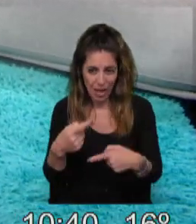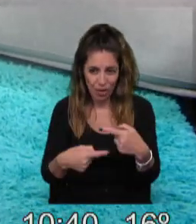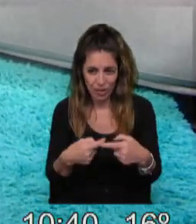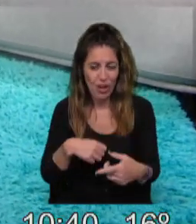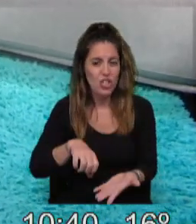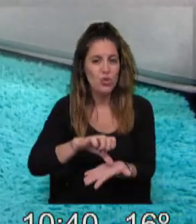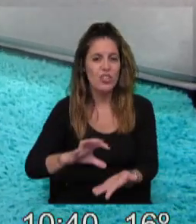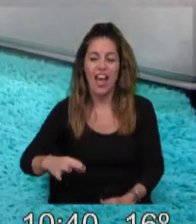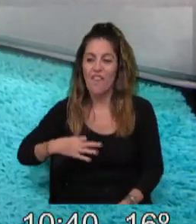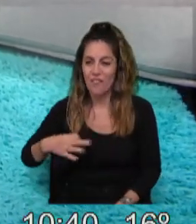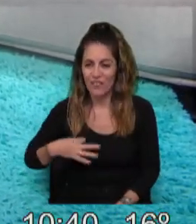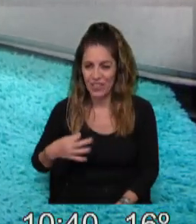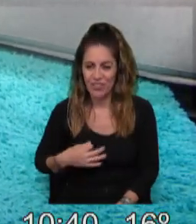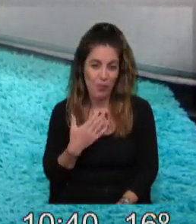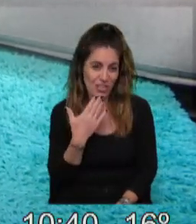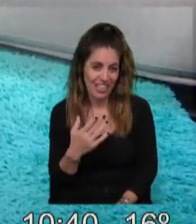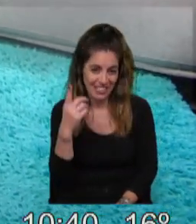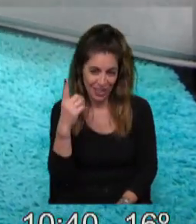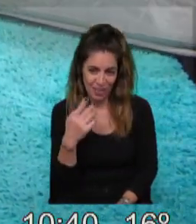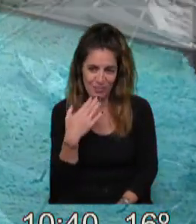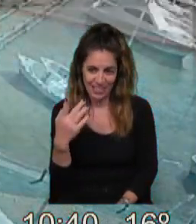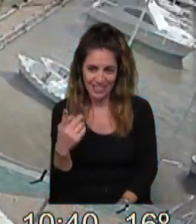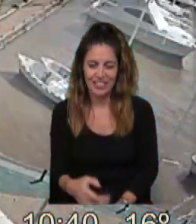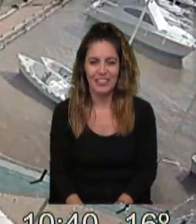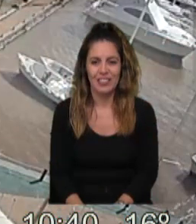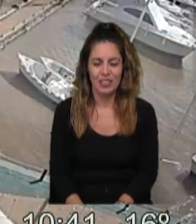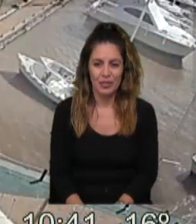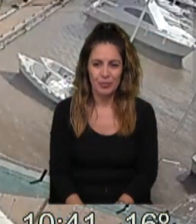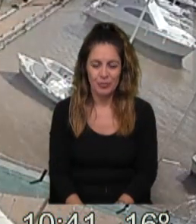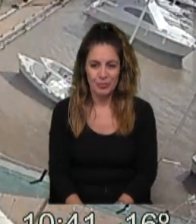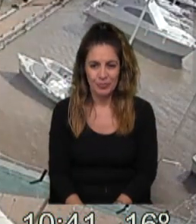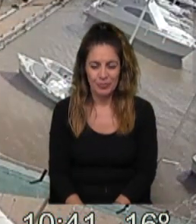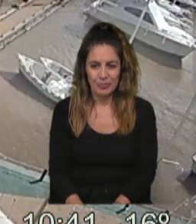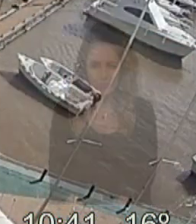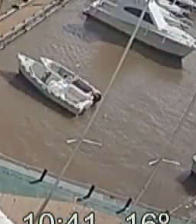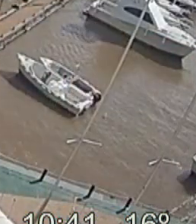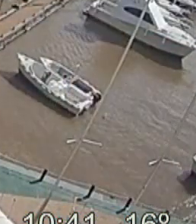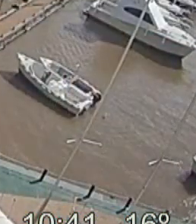más Ciudad Viva. Hay mucho. Gracias, Dios. Cumbia.